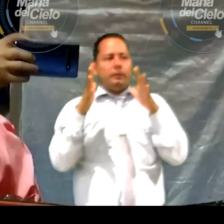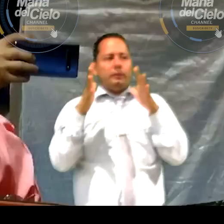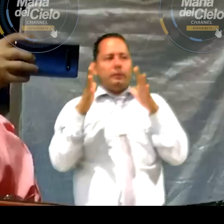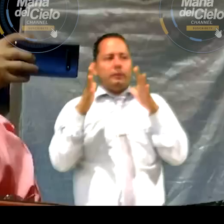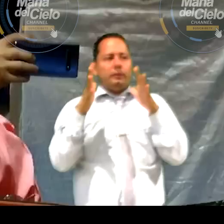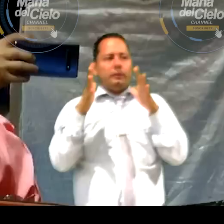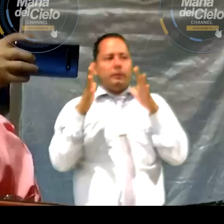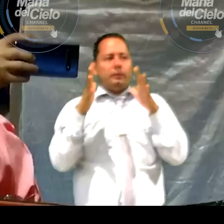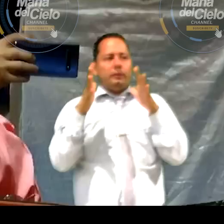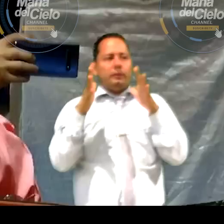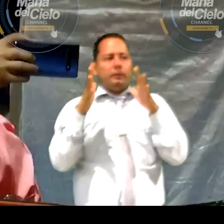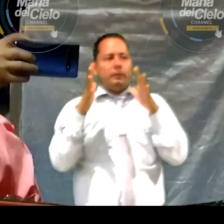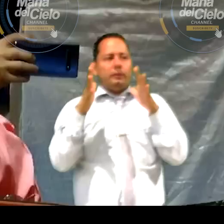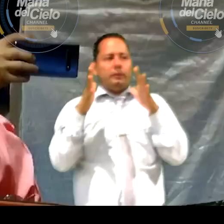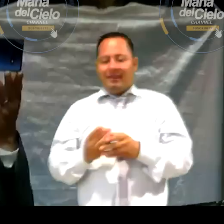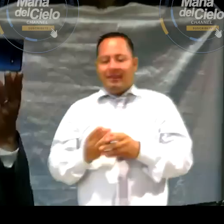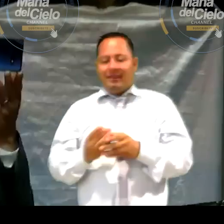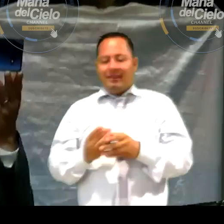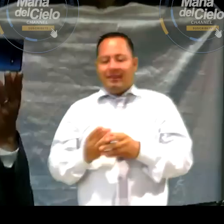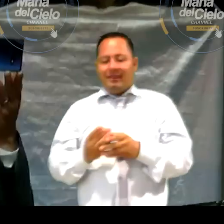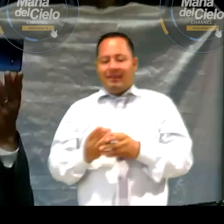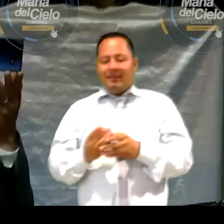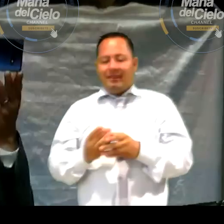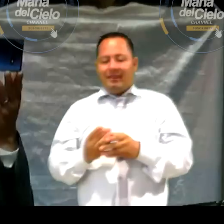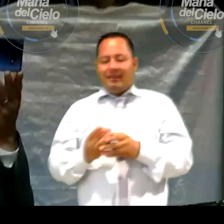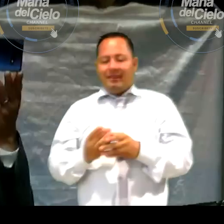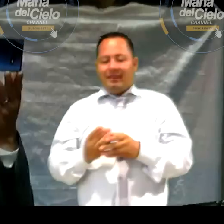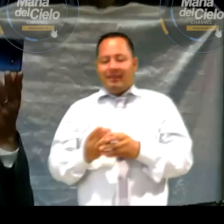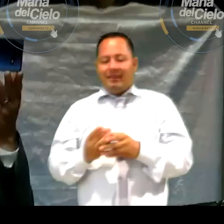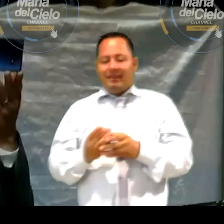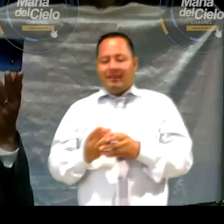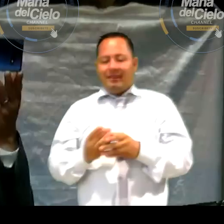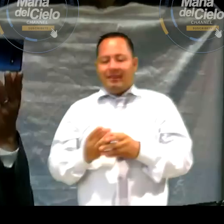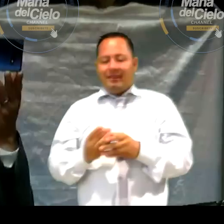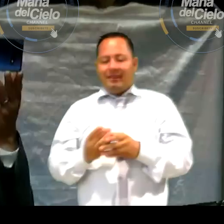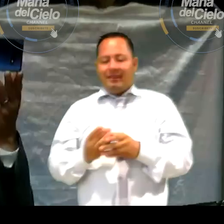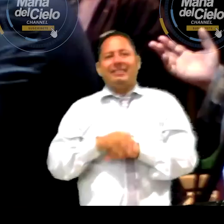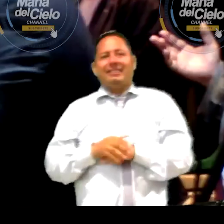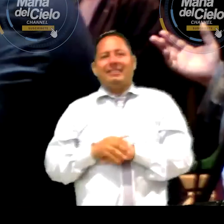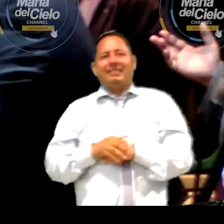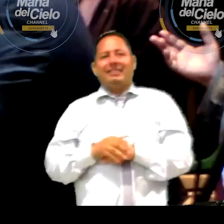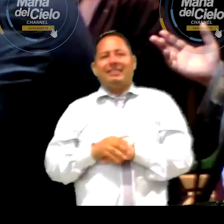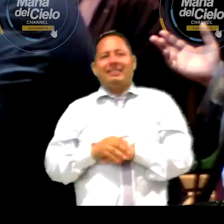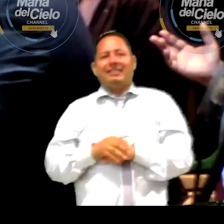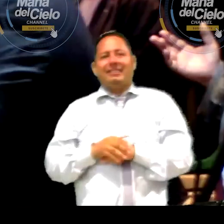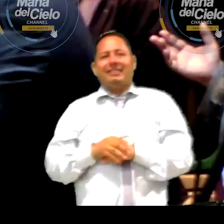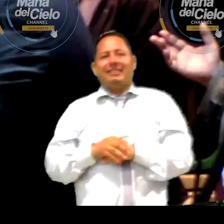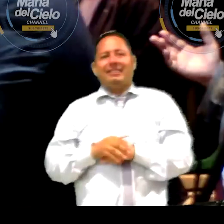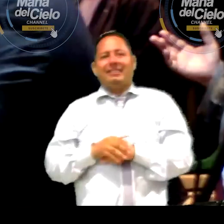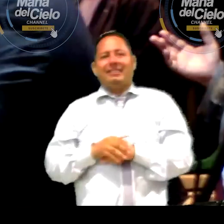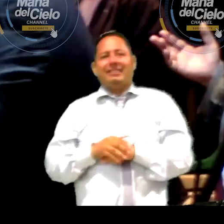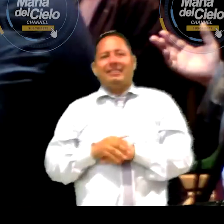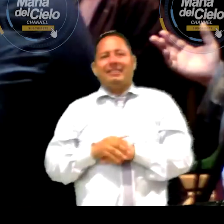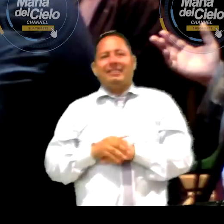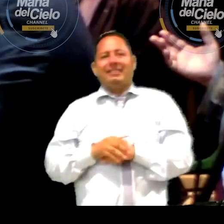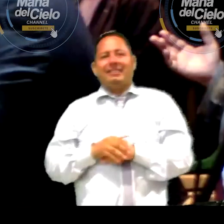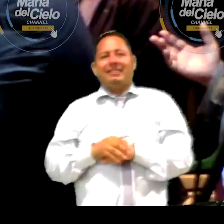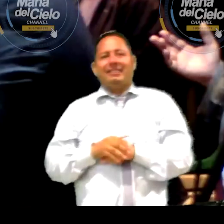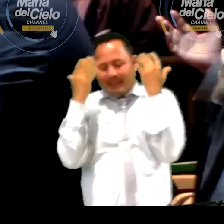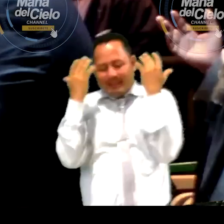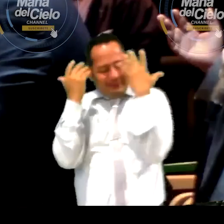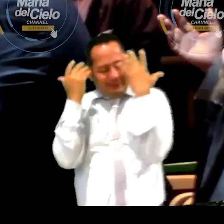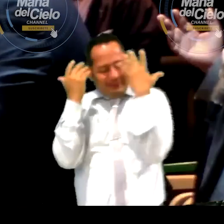Enciérrate, enciérrate con Él esta noche, enciérrate con Él. Y a la medida que lo puedas ver y que puedas creer, lo vas a